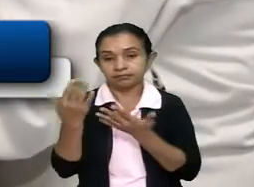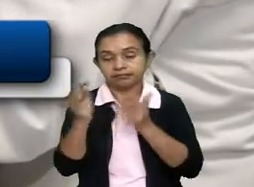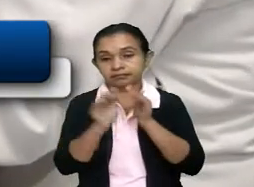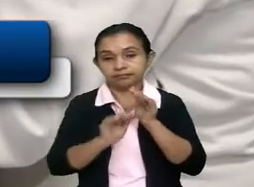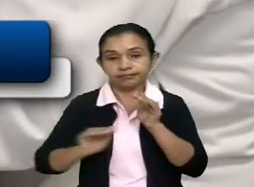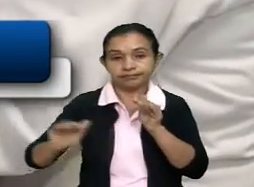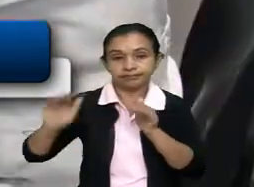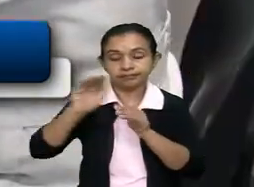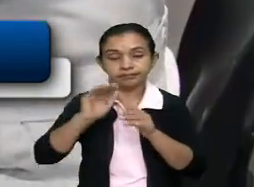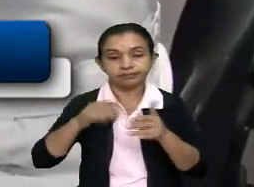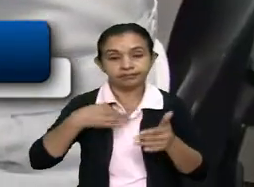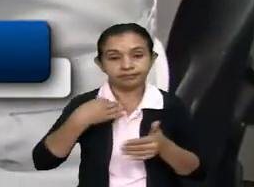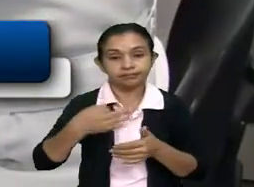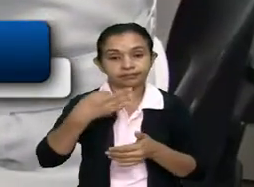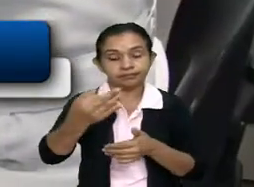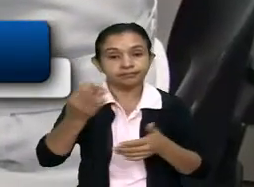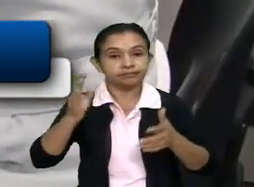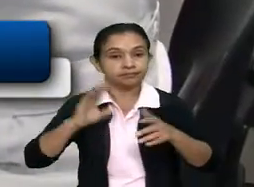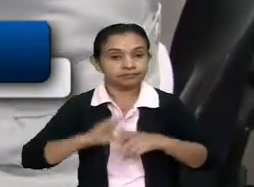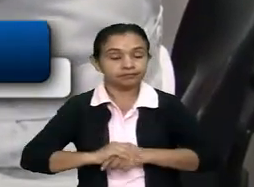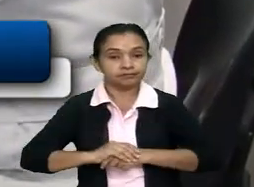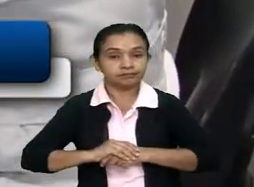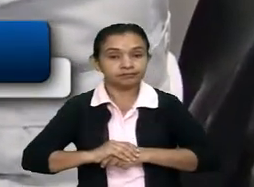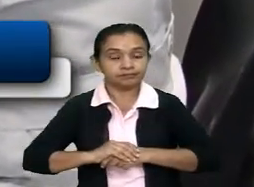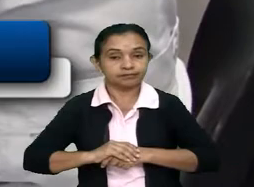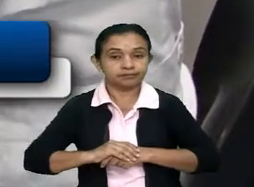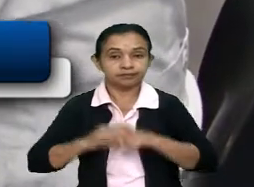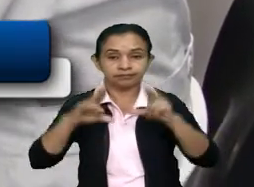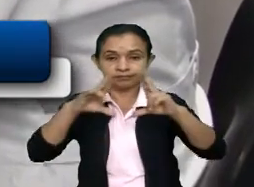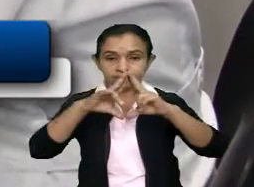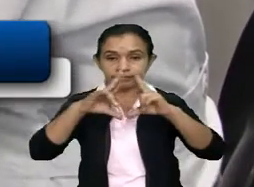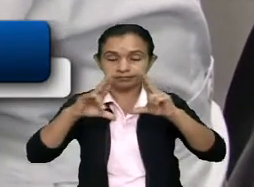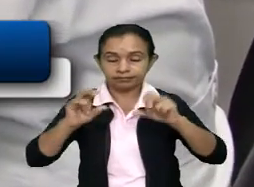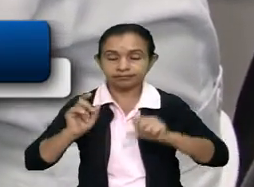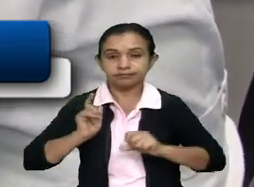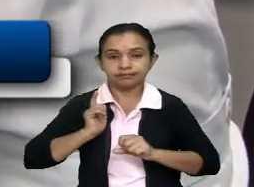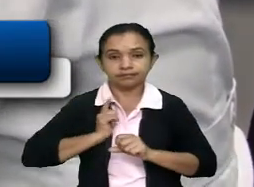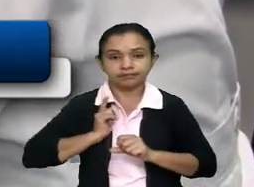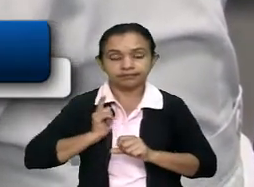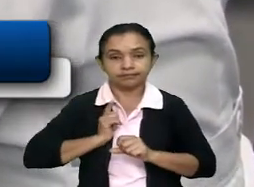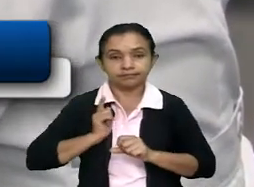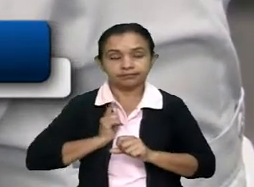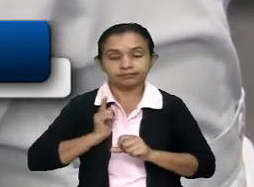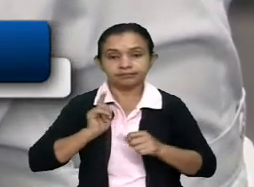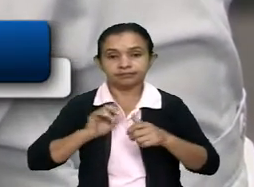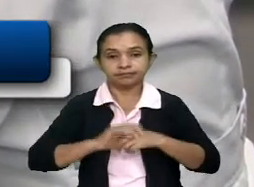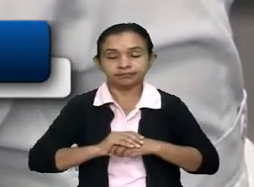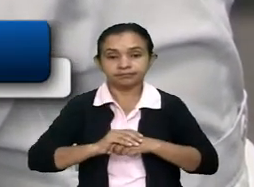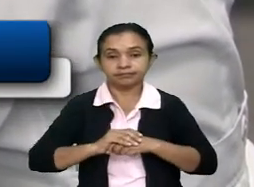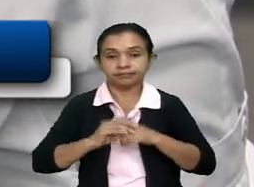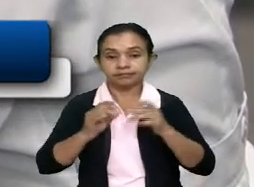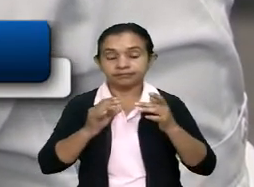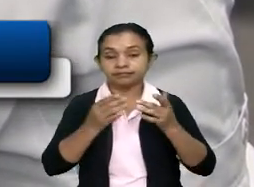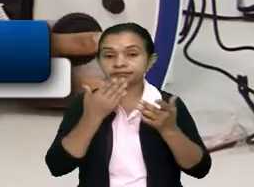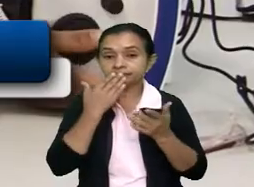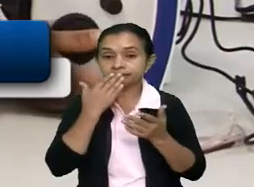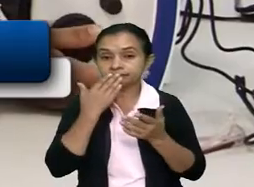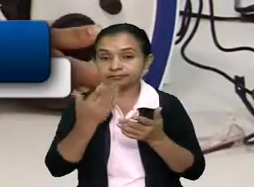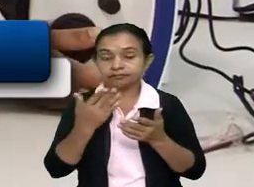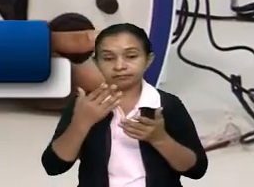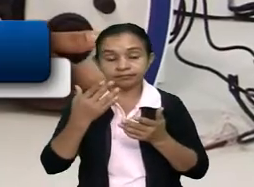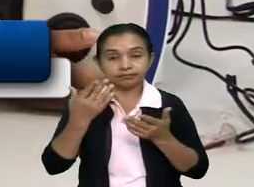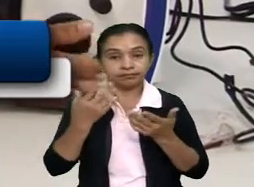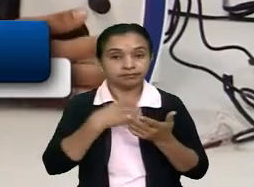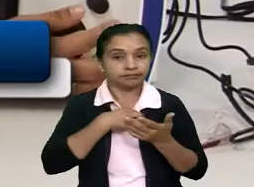en el futuro entonces este nicaragua tiene esa es a él la distinción y en la donación voluntaria